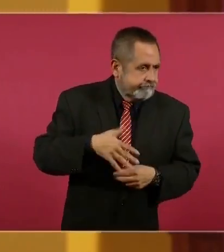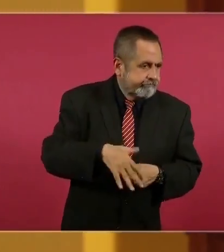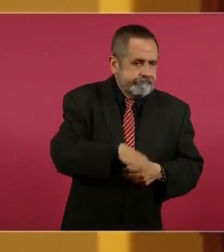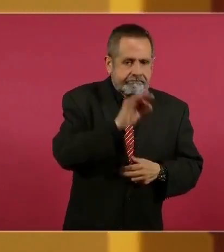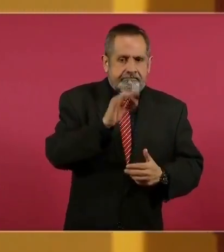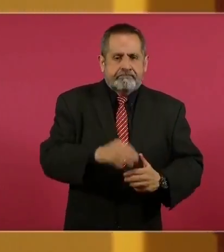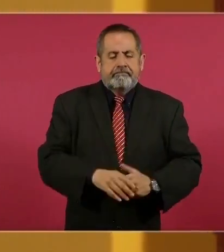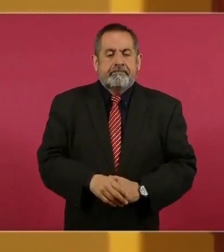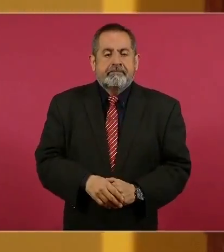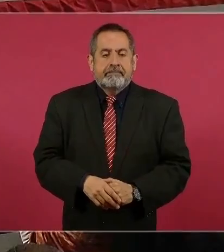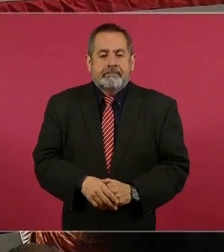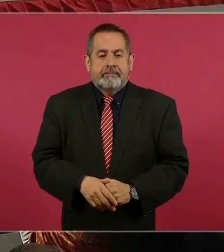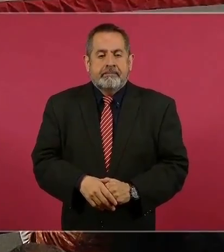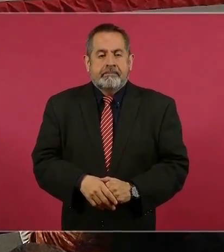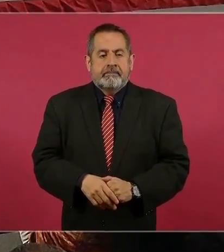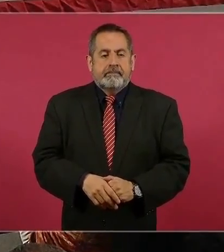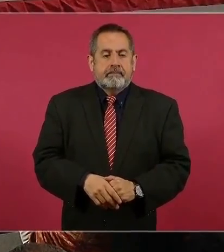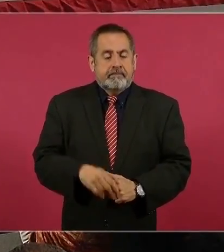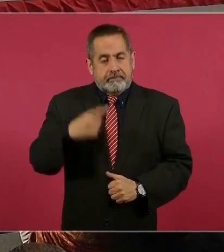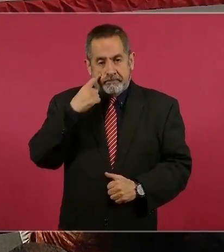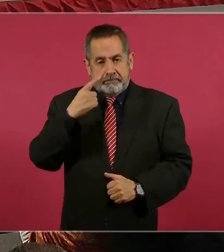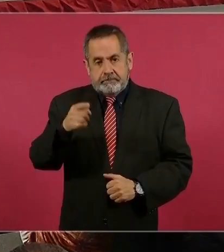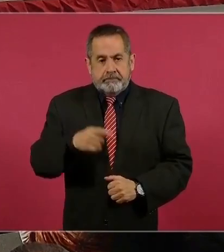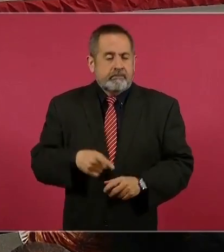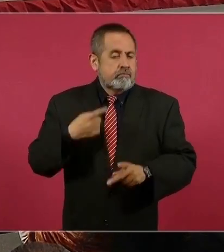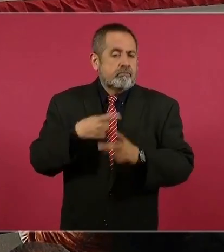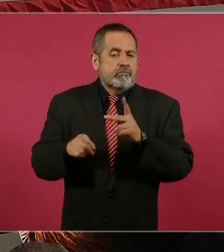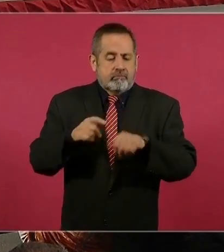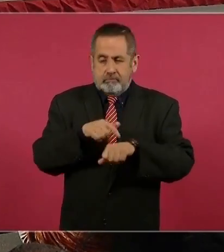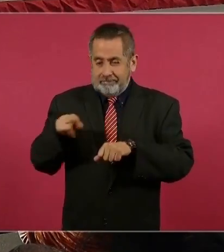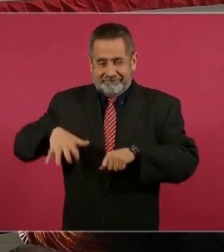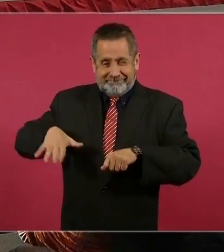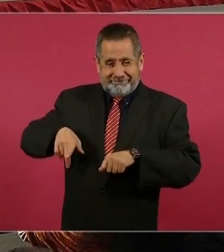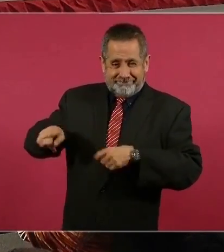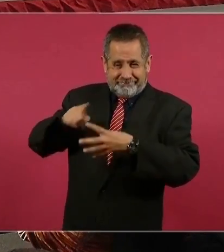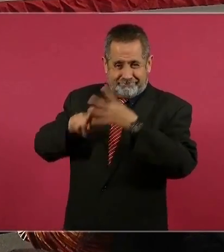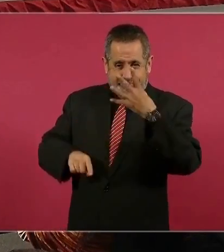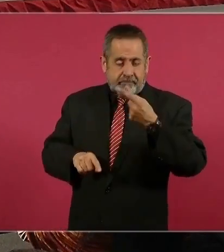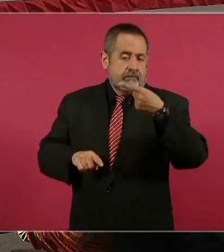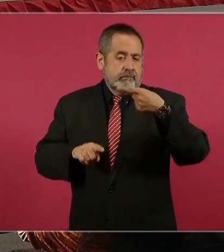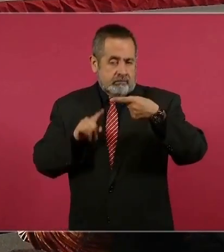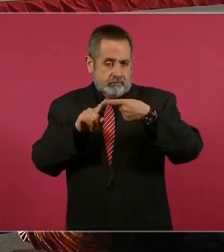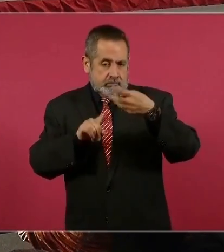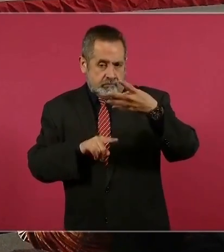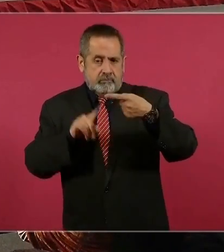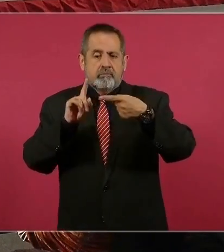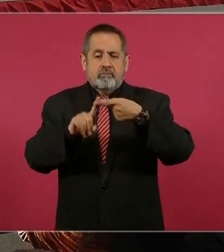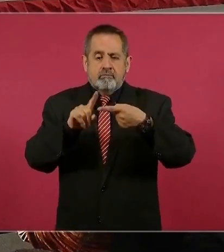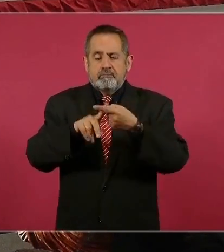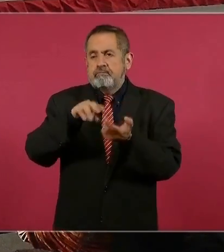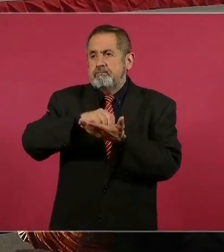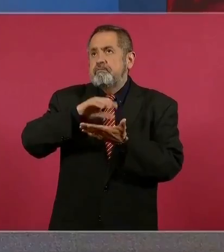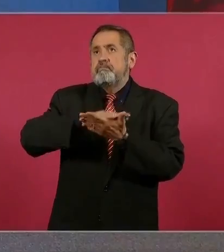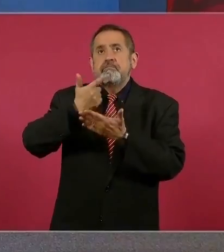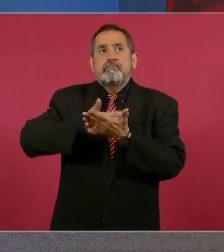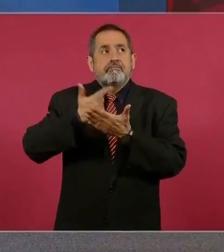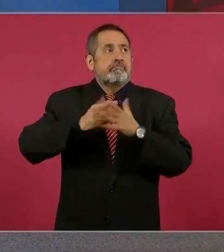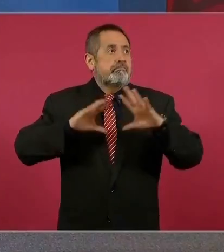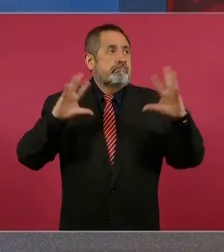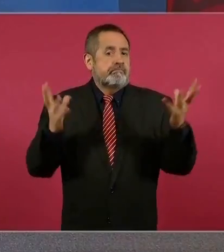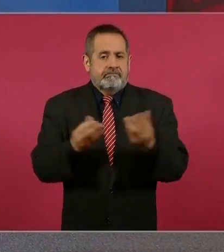Adelante. Iniciamos con el paso 1 de la metodología, que es el registro nacional.